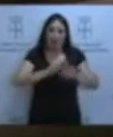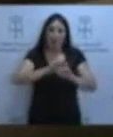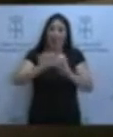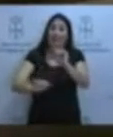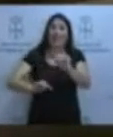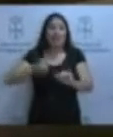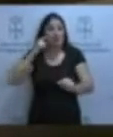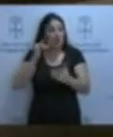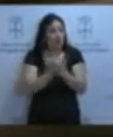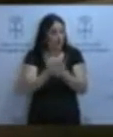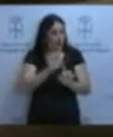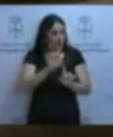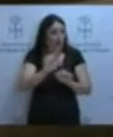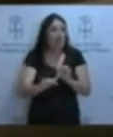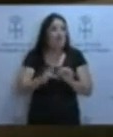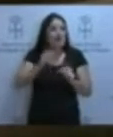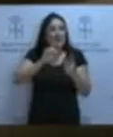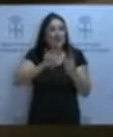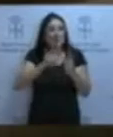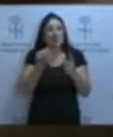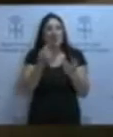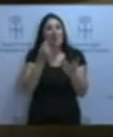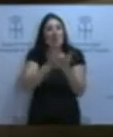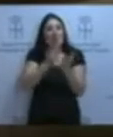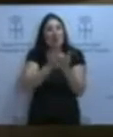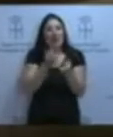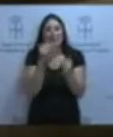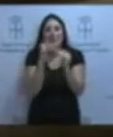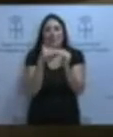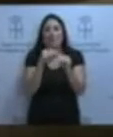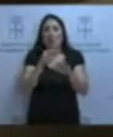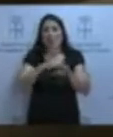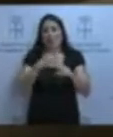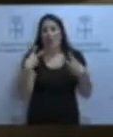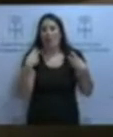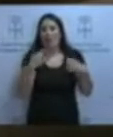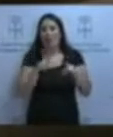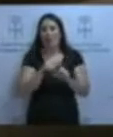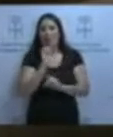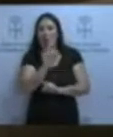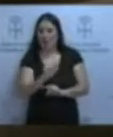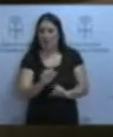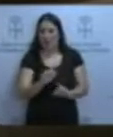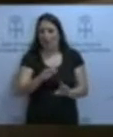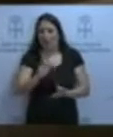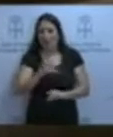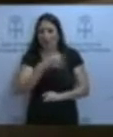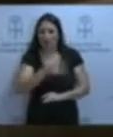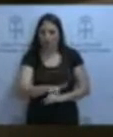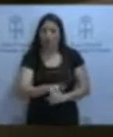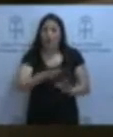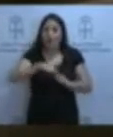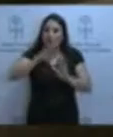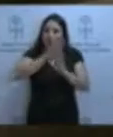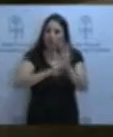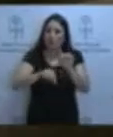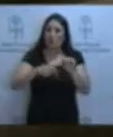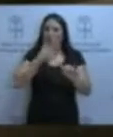realizó, y que se pagara una cantidad ínfima para que el fisco hiciera borrón y cuenta nueva. Las condiciones terminaron relajándose aún